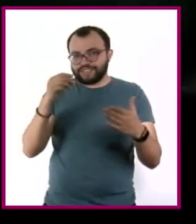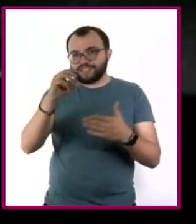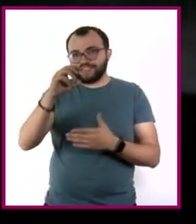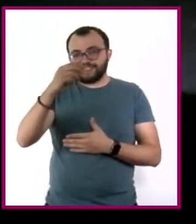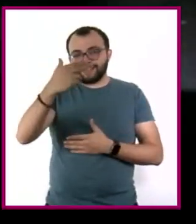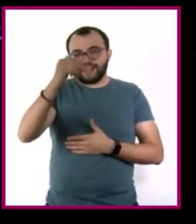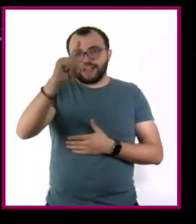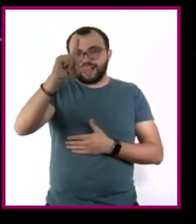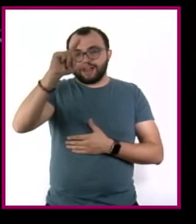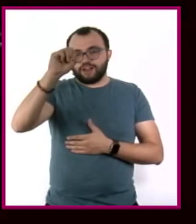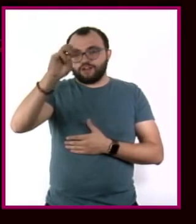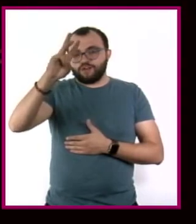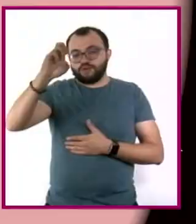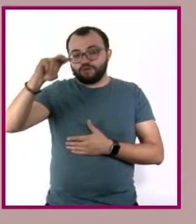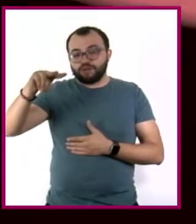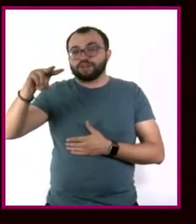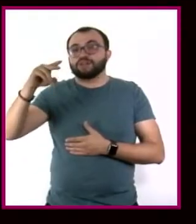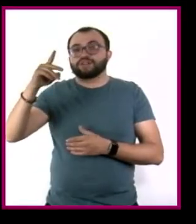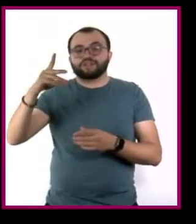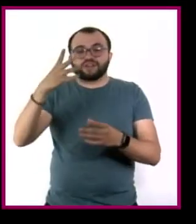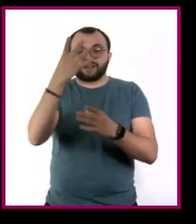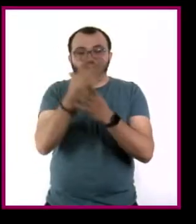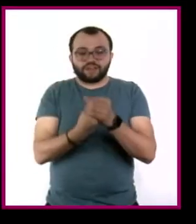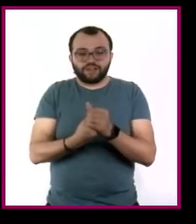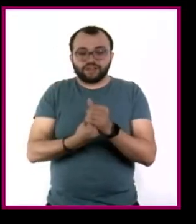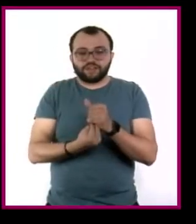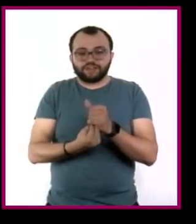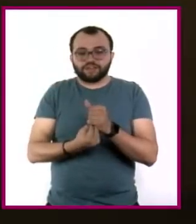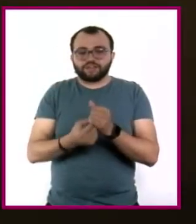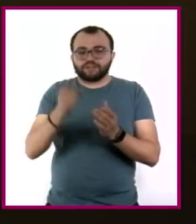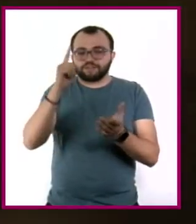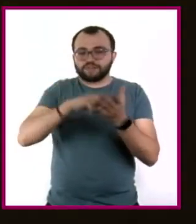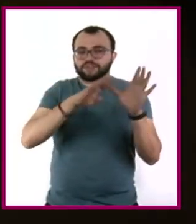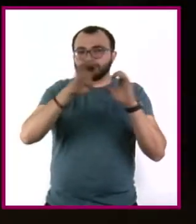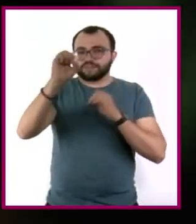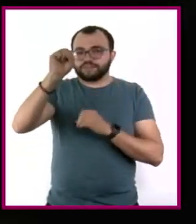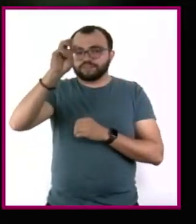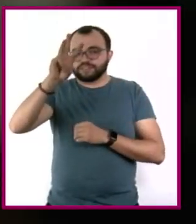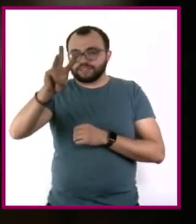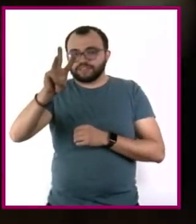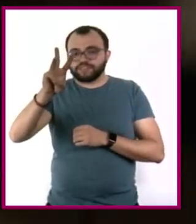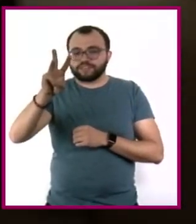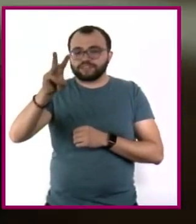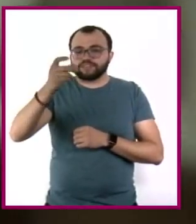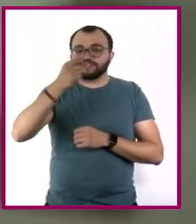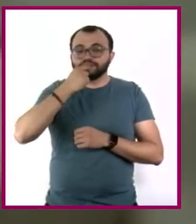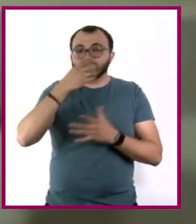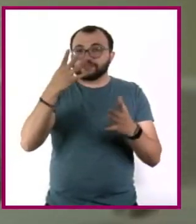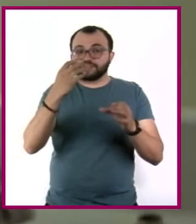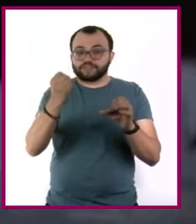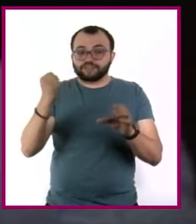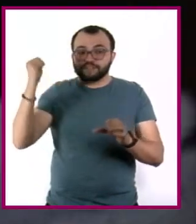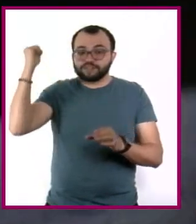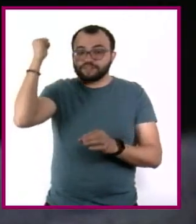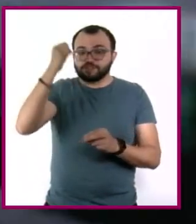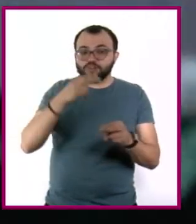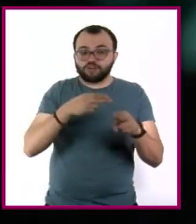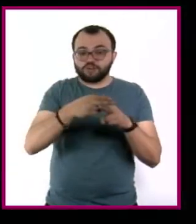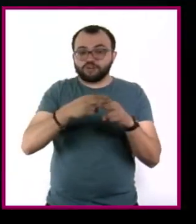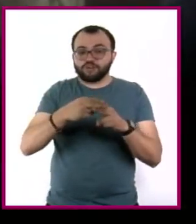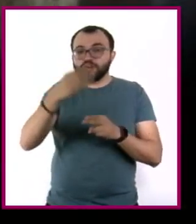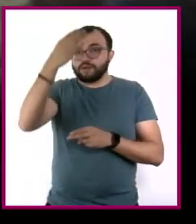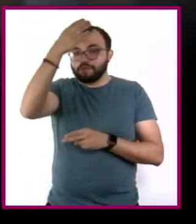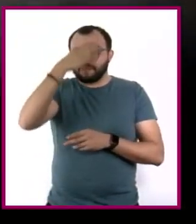consigue escapar del sanatorio mental donde... En el año 1963, un niñato común y corriente agarró una cuchilla de la cocina, una máscara que